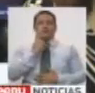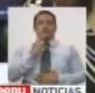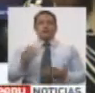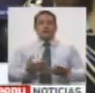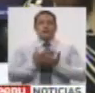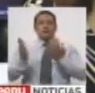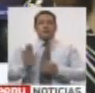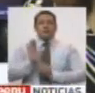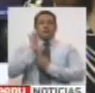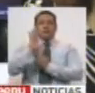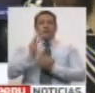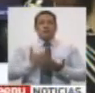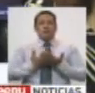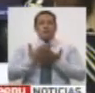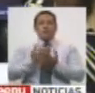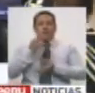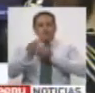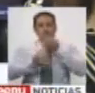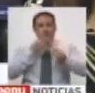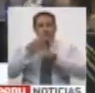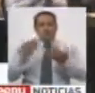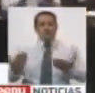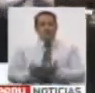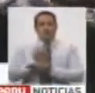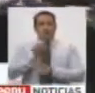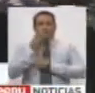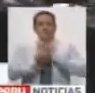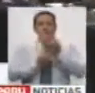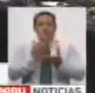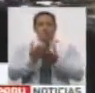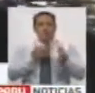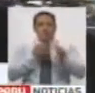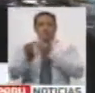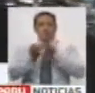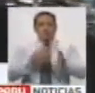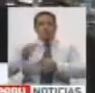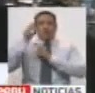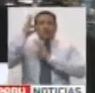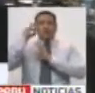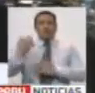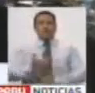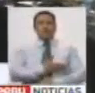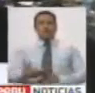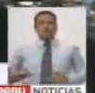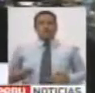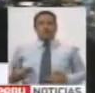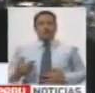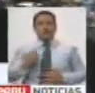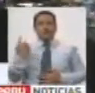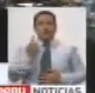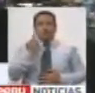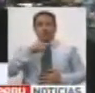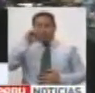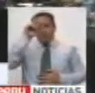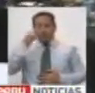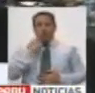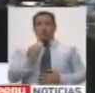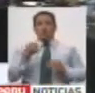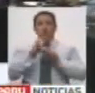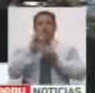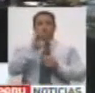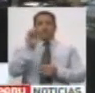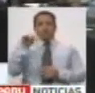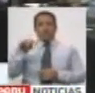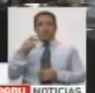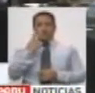vamos a presentar nuestros argumentos de acuerdo a nueva información que hay. En conferencia de prensa, el presidente de Todos por el Perú, Áureo Segarra,